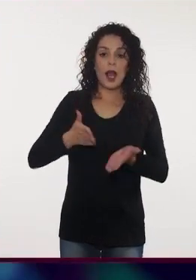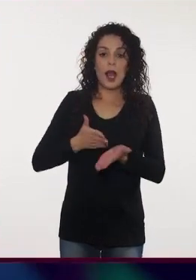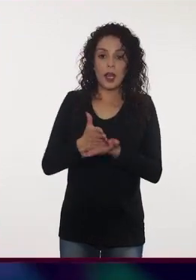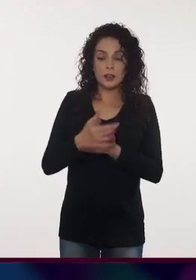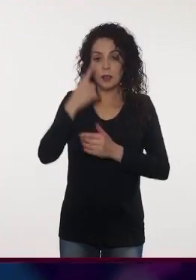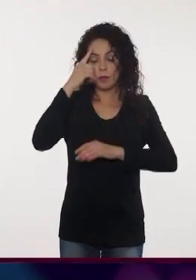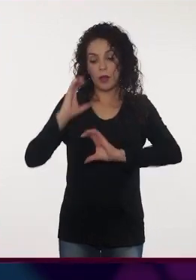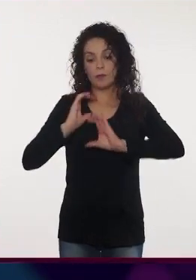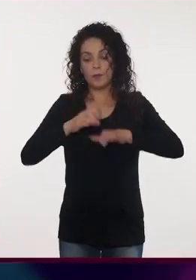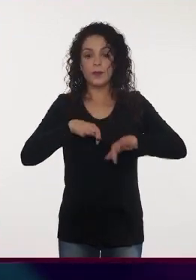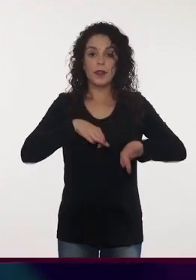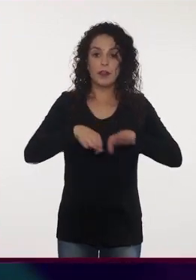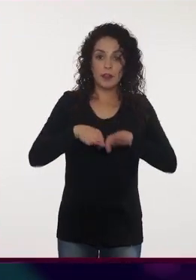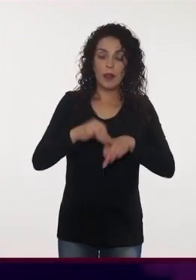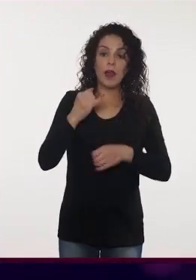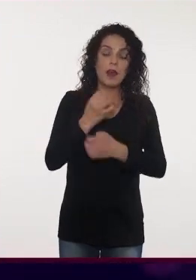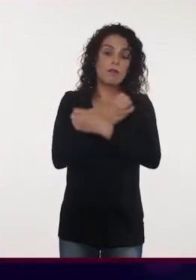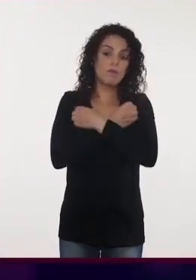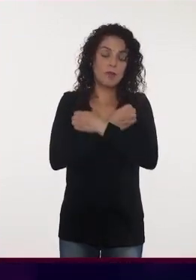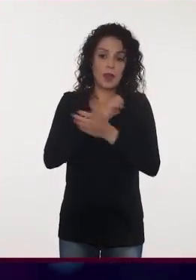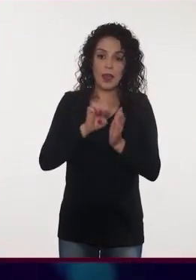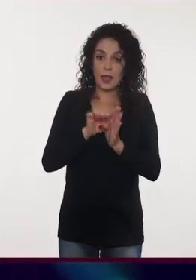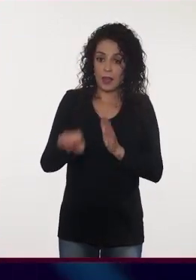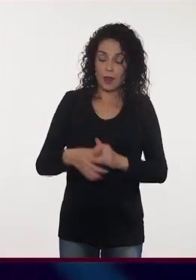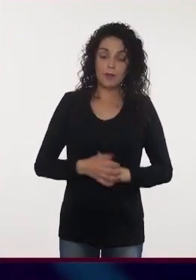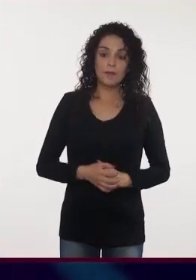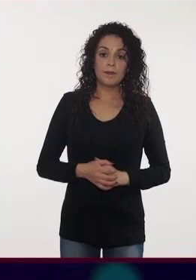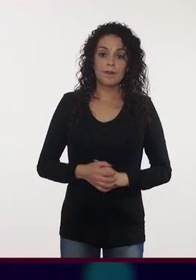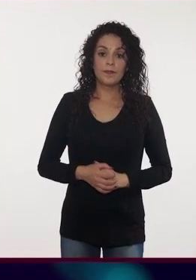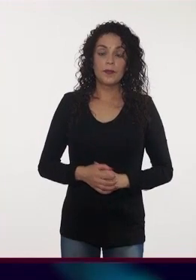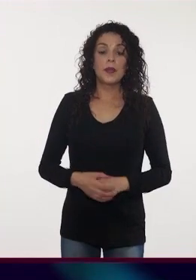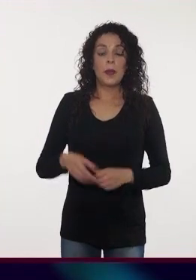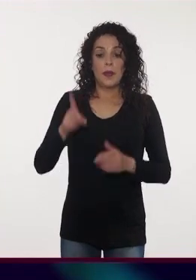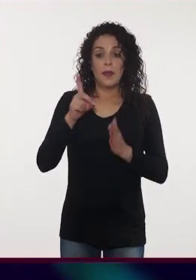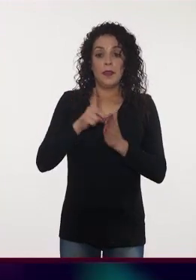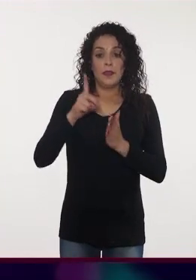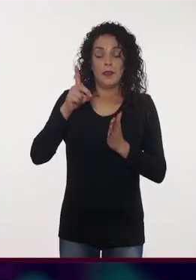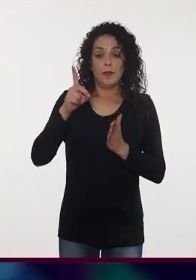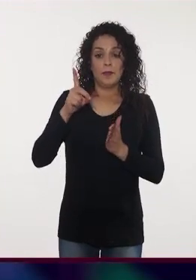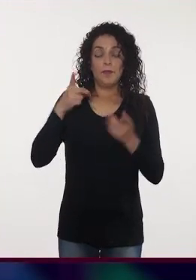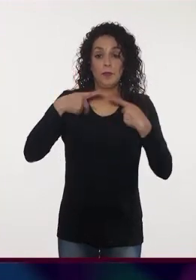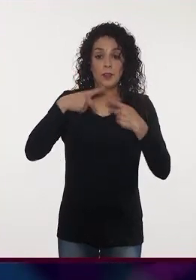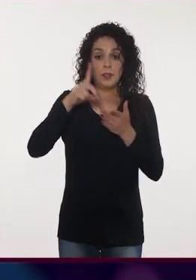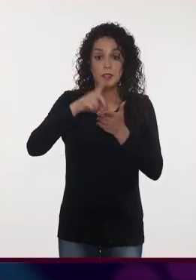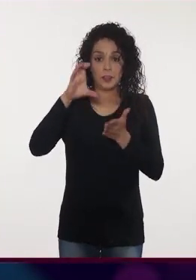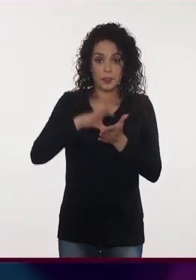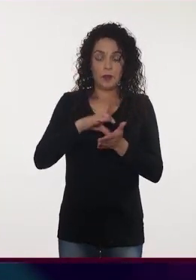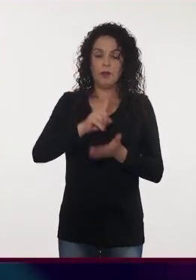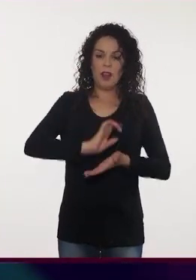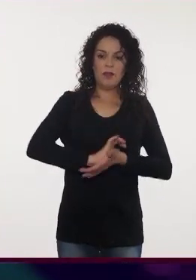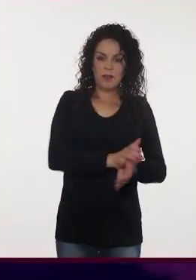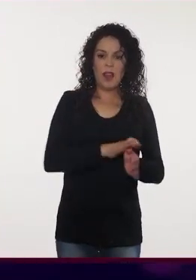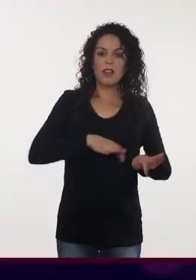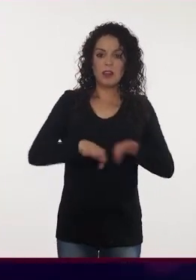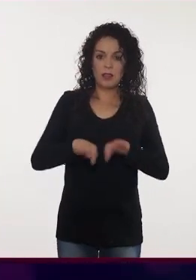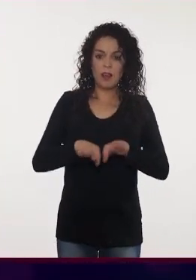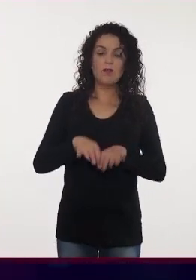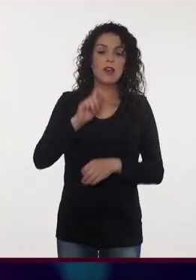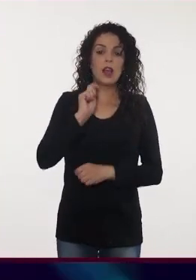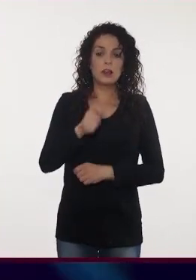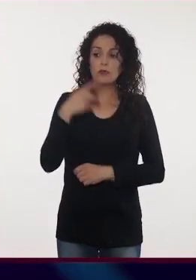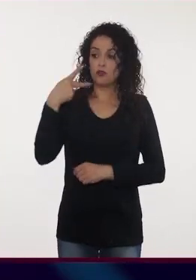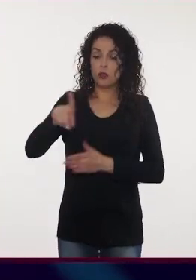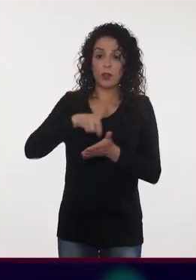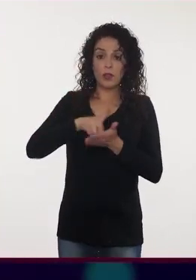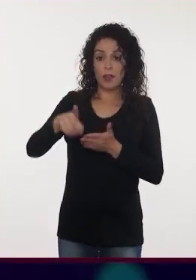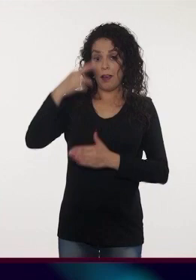mercado laboral del sector educativo. La discriminación laboral de las personas con discapacidad niega el ejercicio de